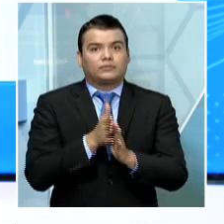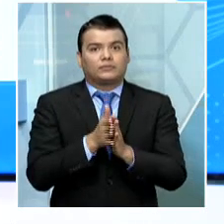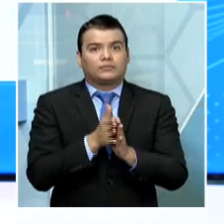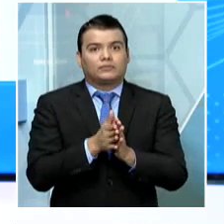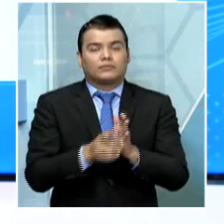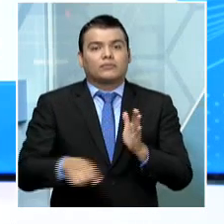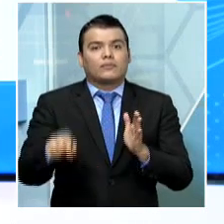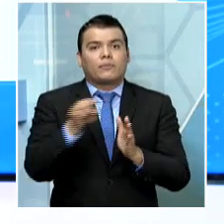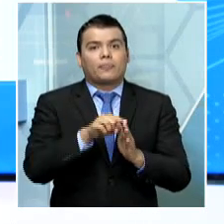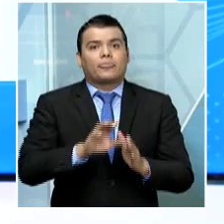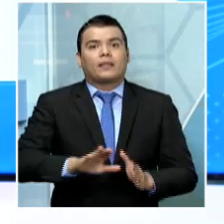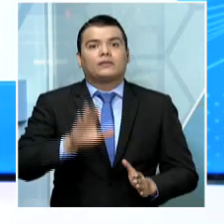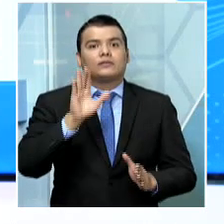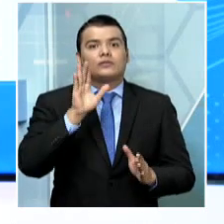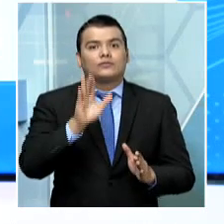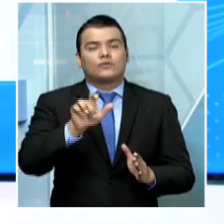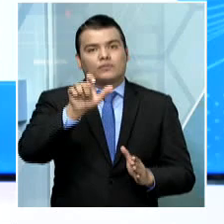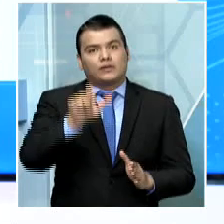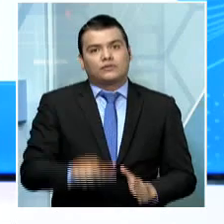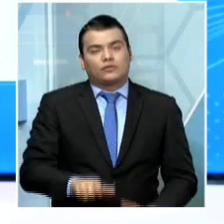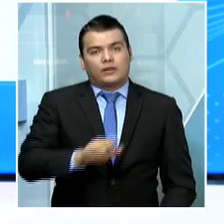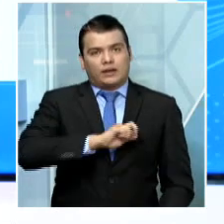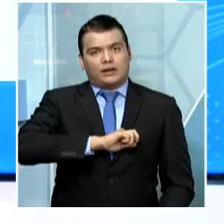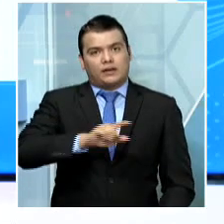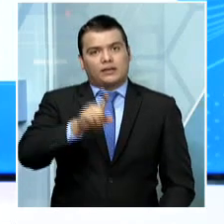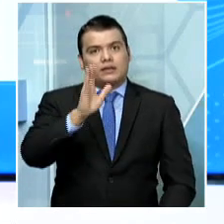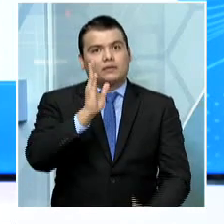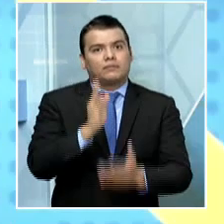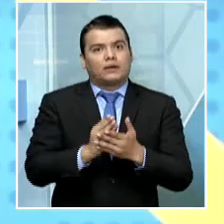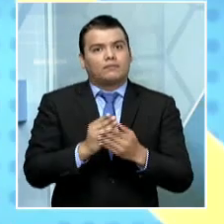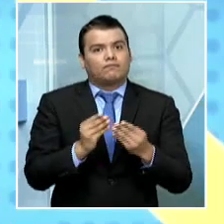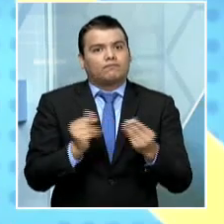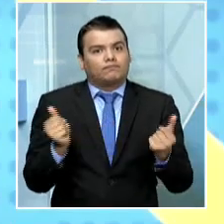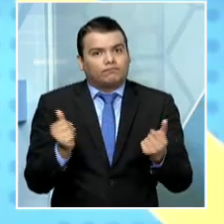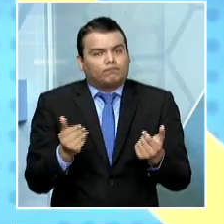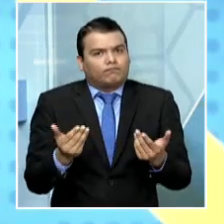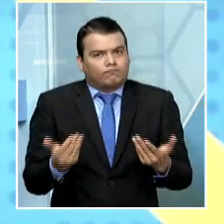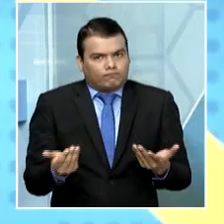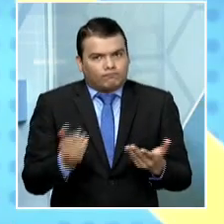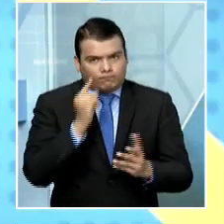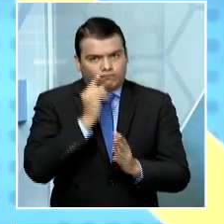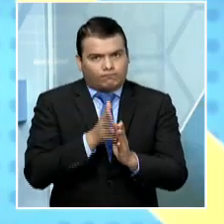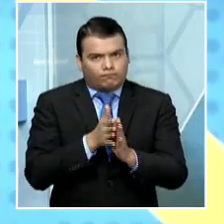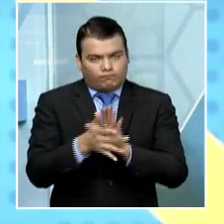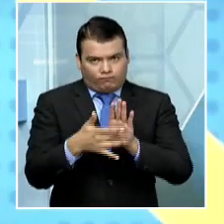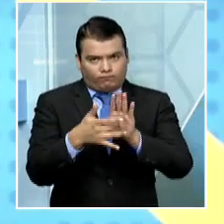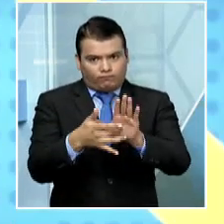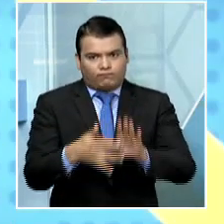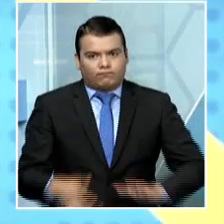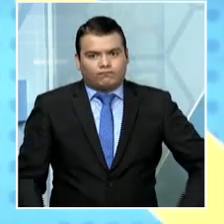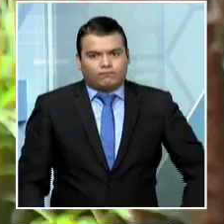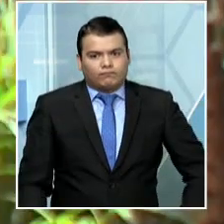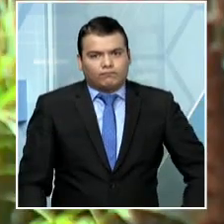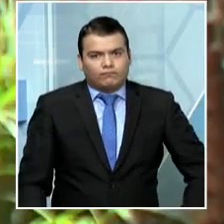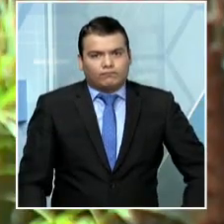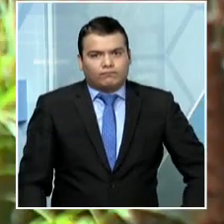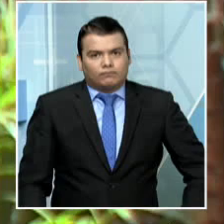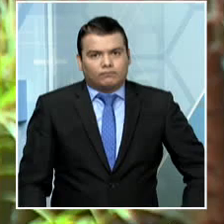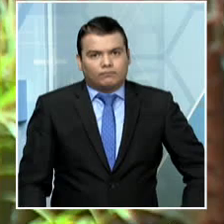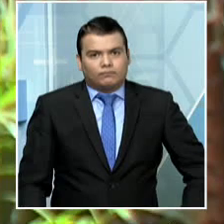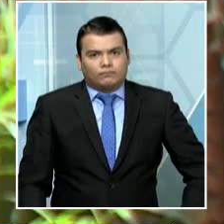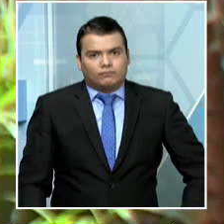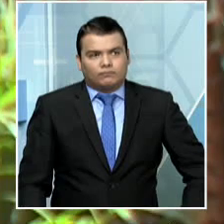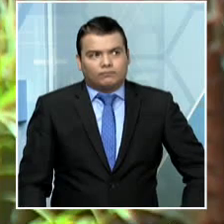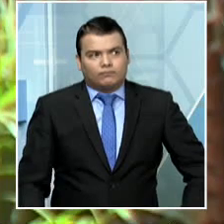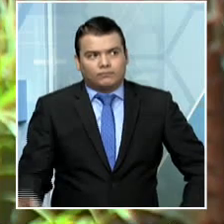las últimas horas de uno de sus líderes de la comunidad en Vera Chamí. Jairo Zapata, adelante con el reporte. Buenas tardes. Hola,